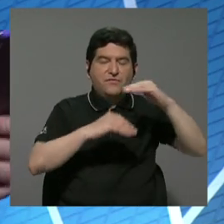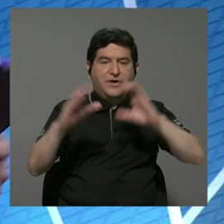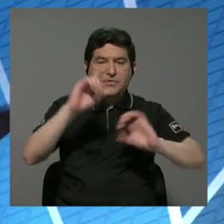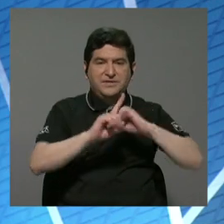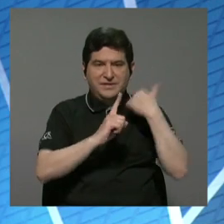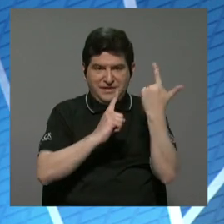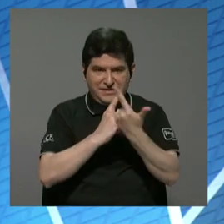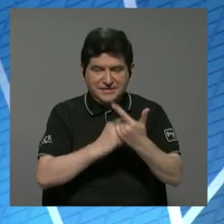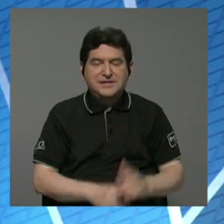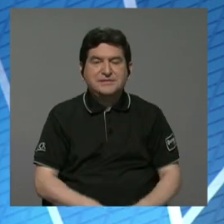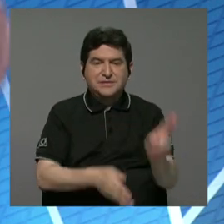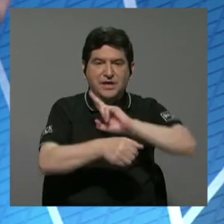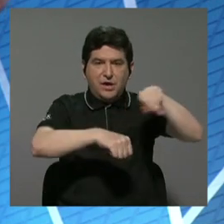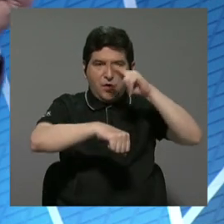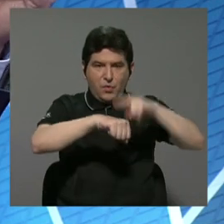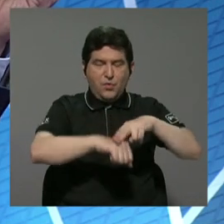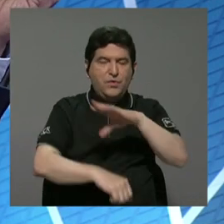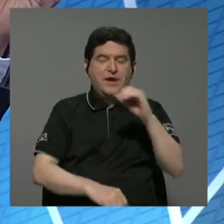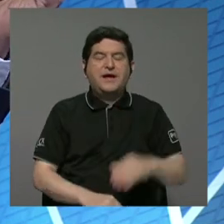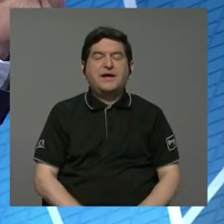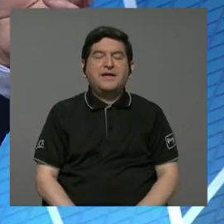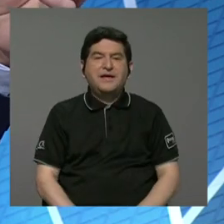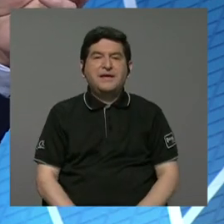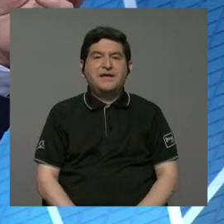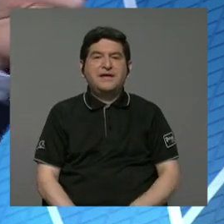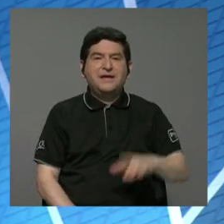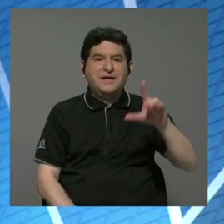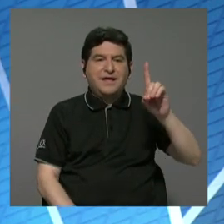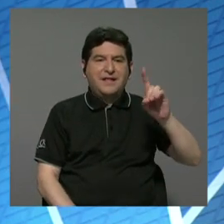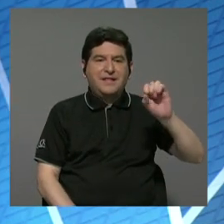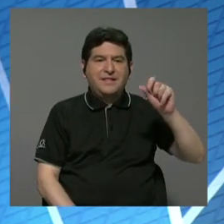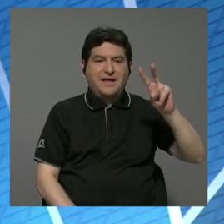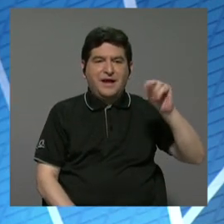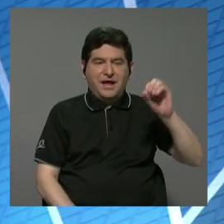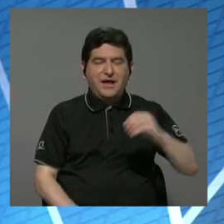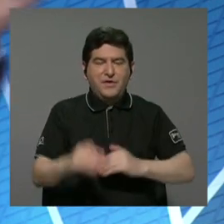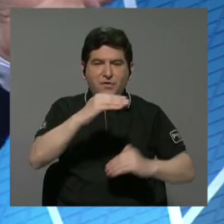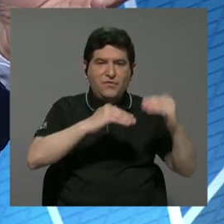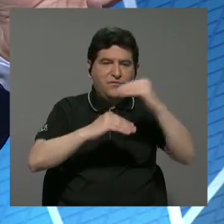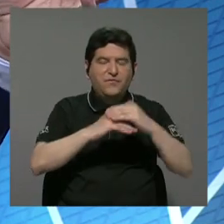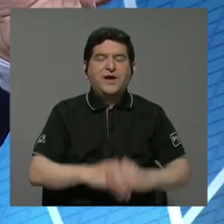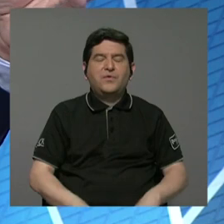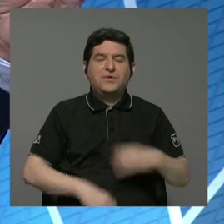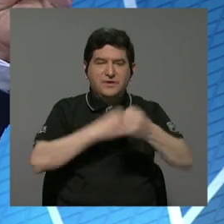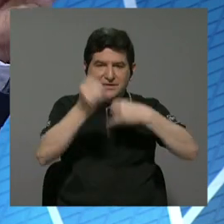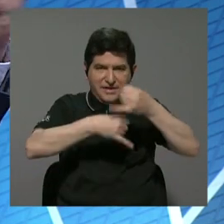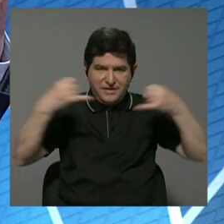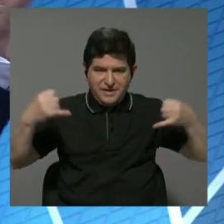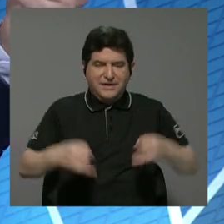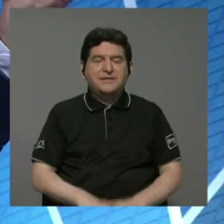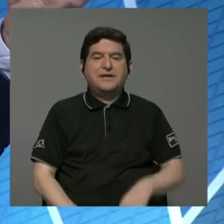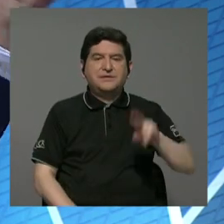Guevara, decano de la Facultad de Letras también de la Universidad de Costa Rica. Decía doña Isabel sobre